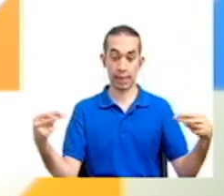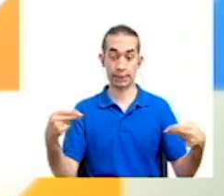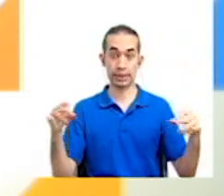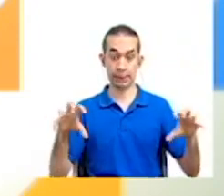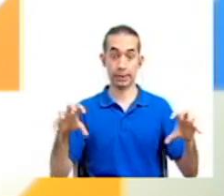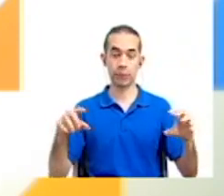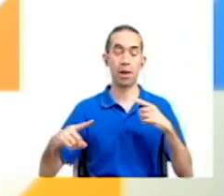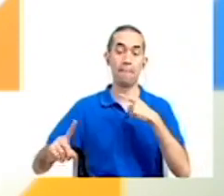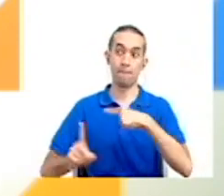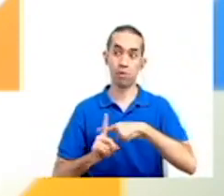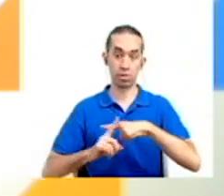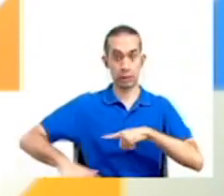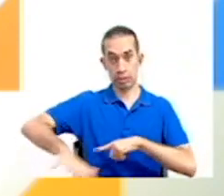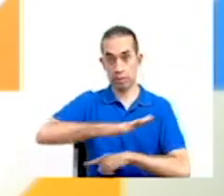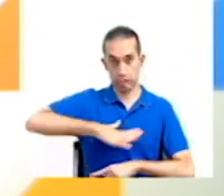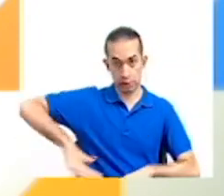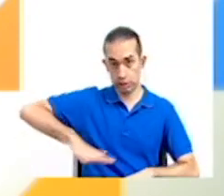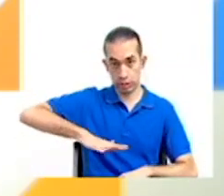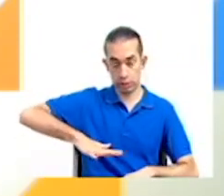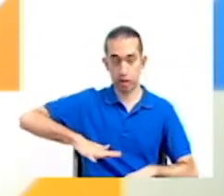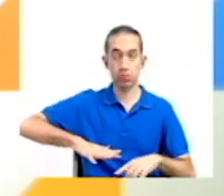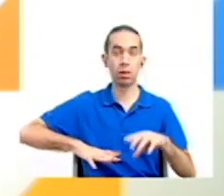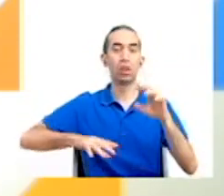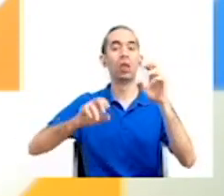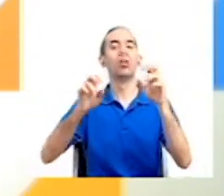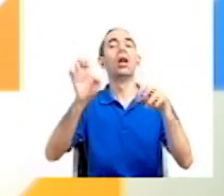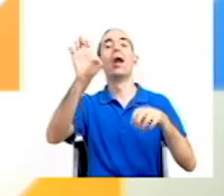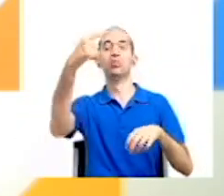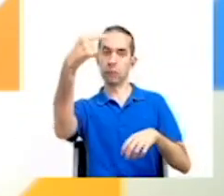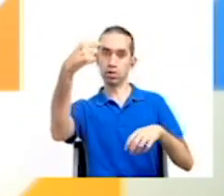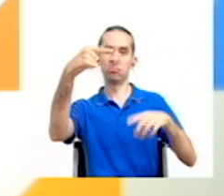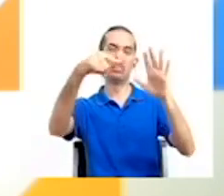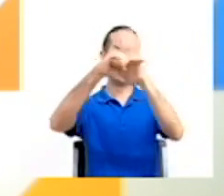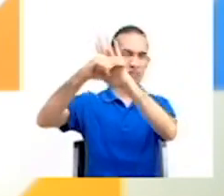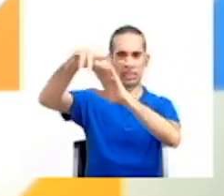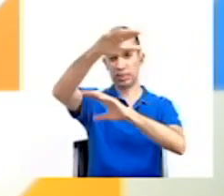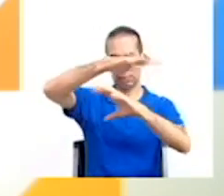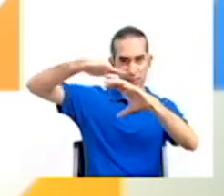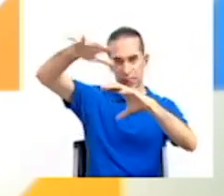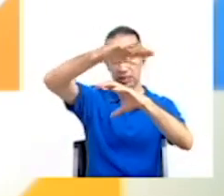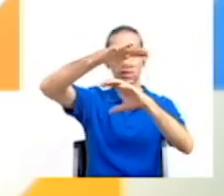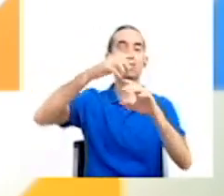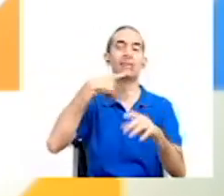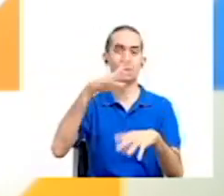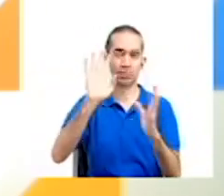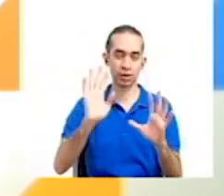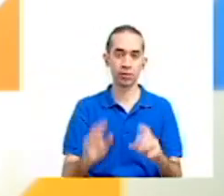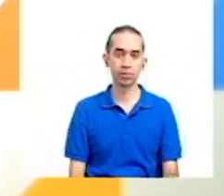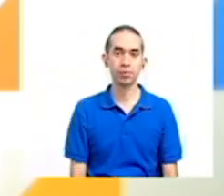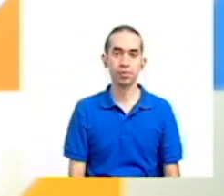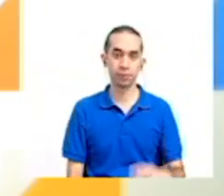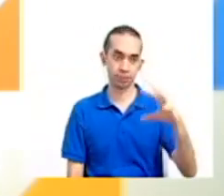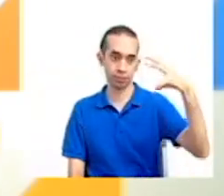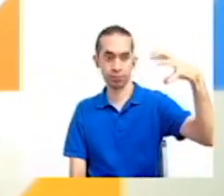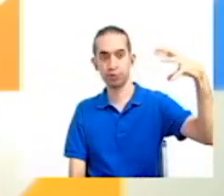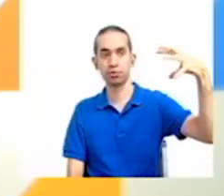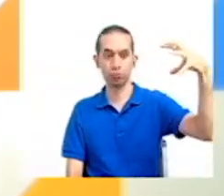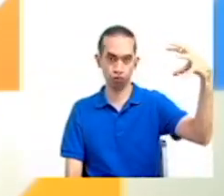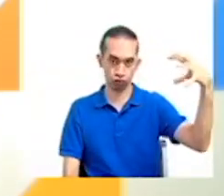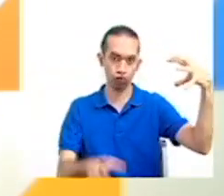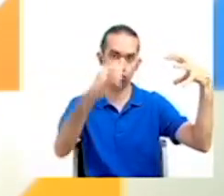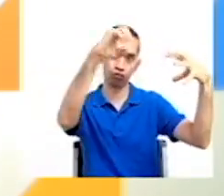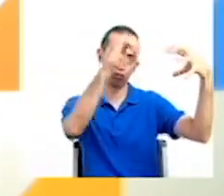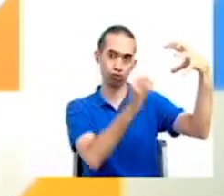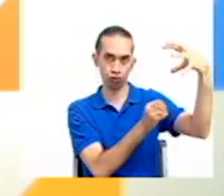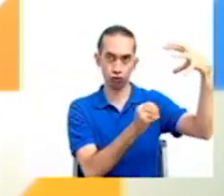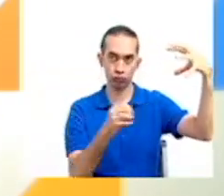parte positiva de la molécula. Y los electrones son la parte negativa de la molécula, ya lo había dicho. Cuando yo tengo una molécula de agua y otra